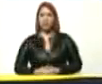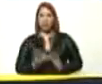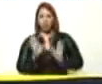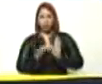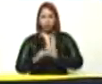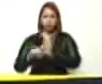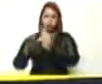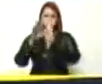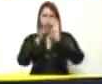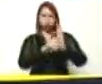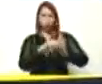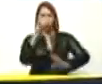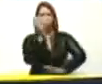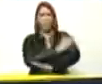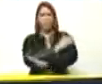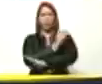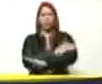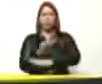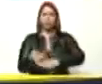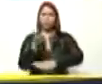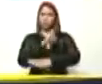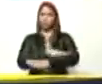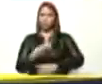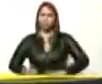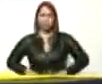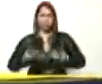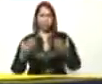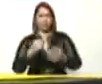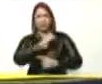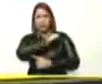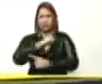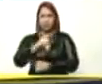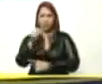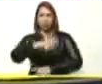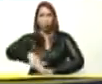corrupta, de la derecha extremista, que se han dado, y que le han dado al país,